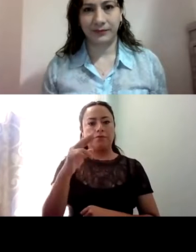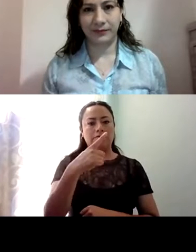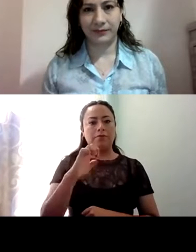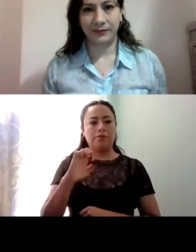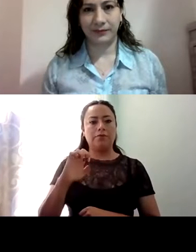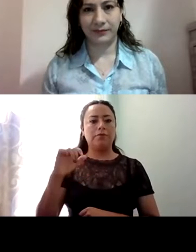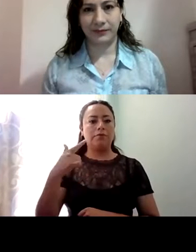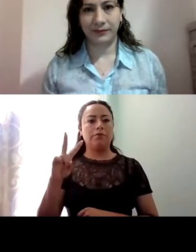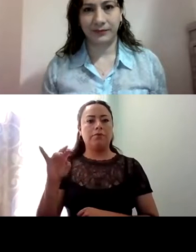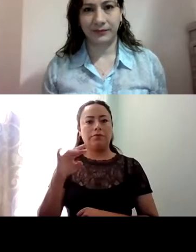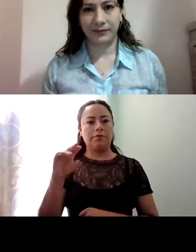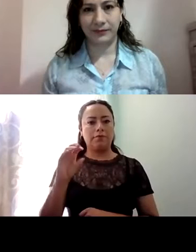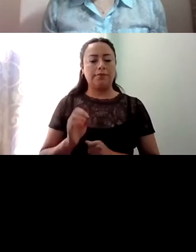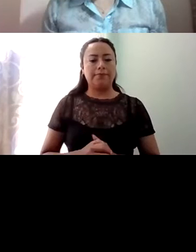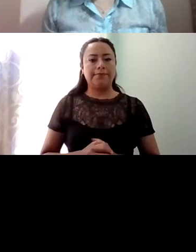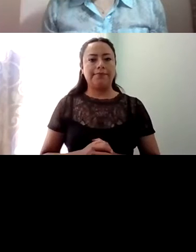Diputada